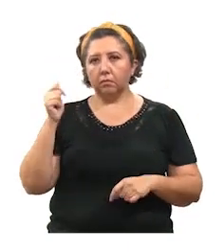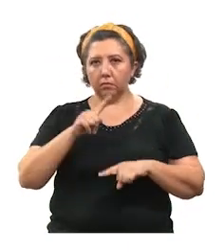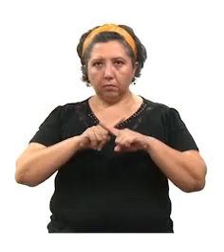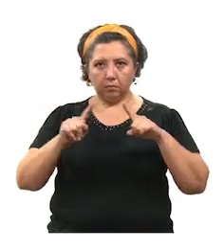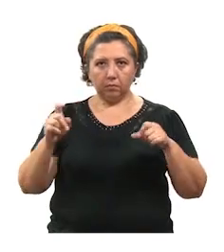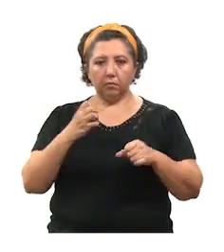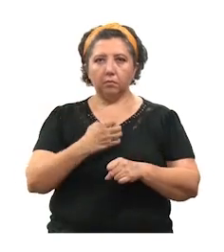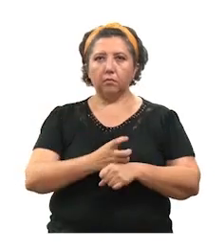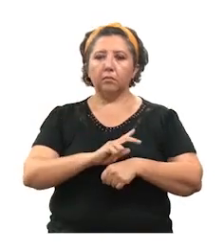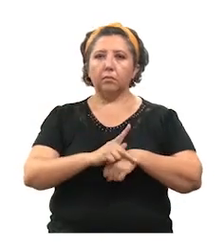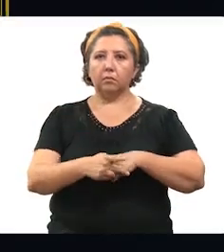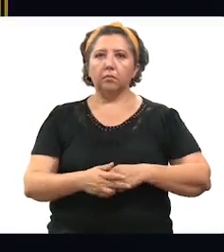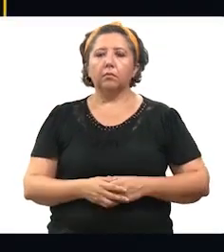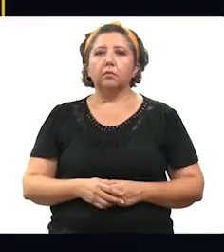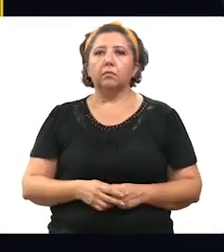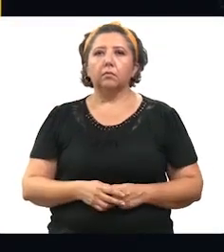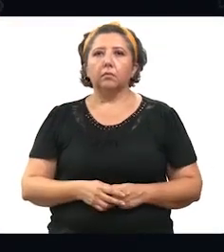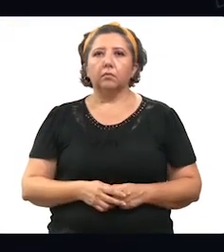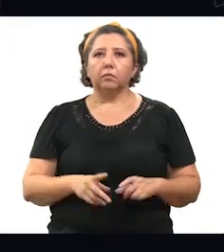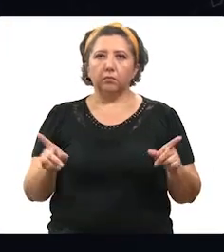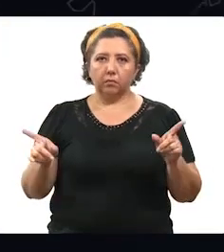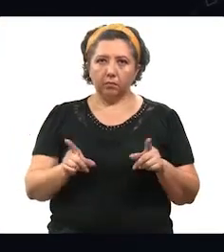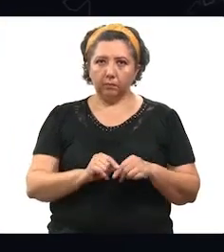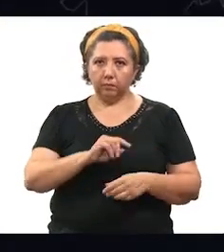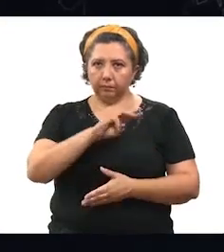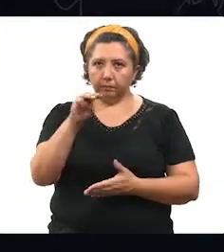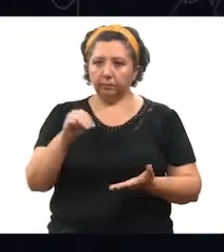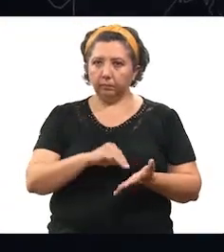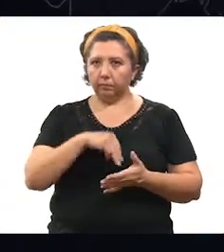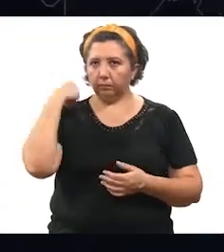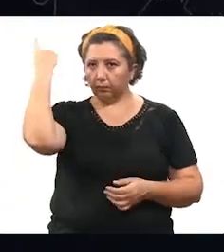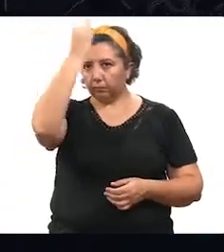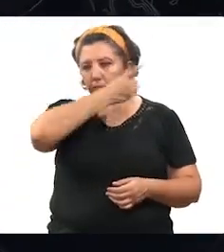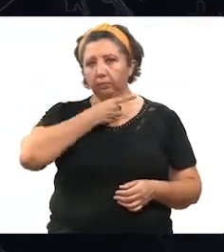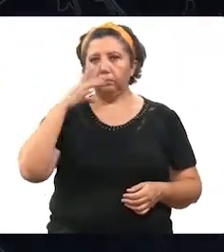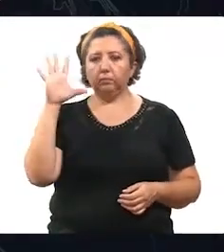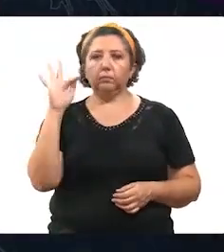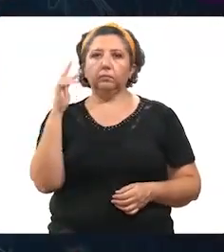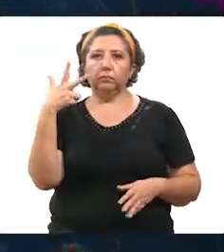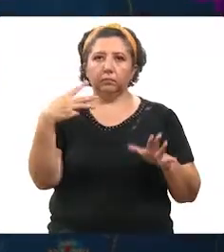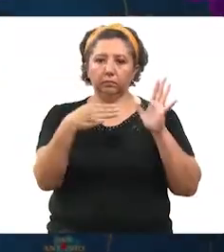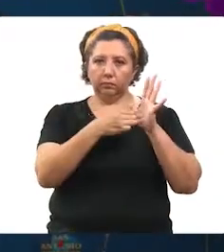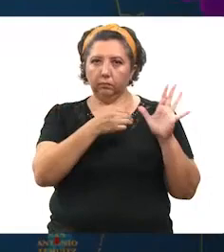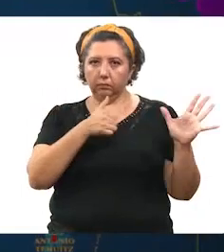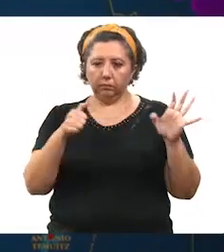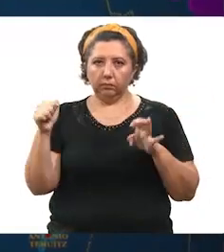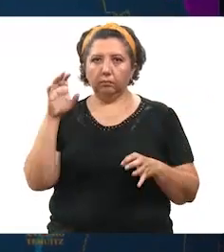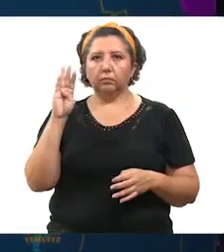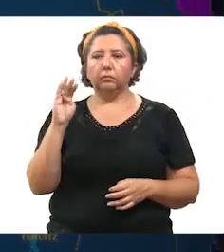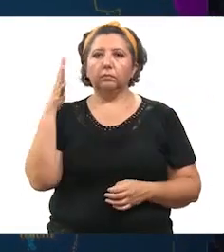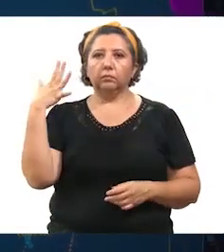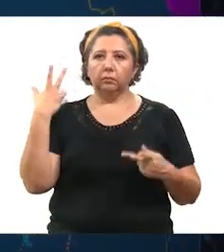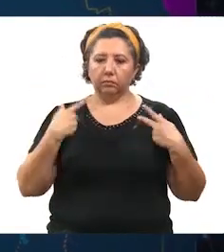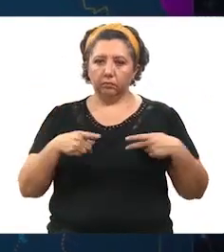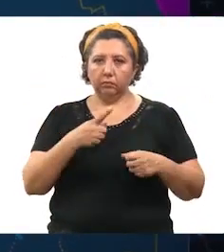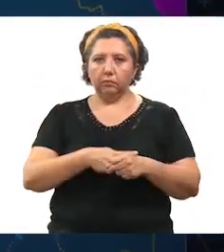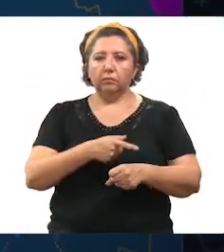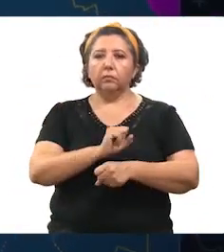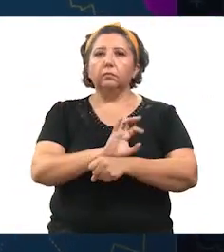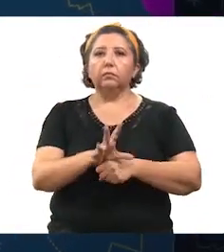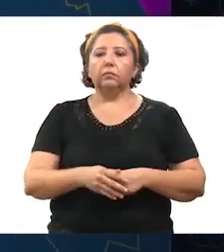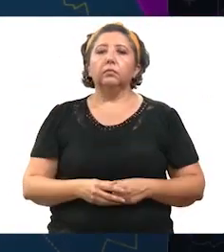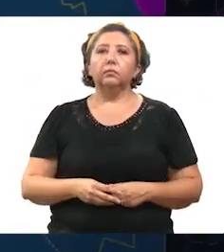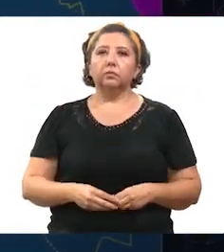otro país u otro estado. Específicamente en Mérida se han diagnosticado 48.695 personas contagiadas